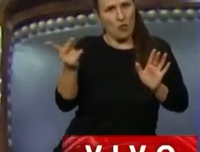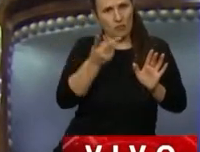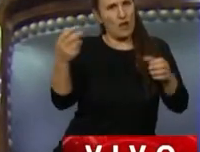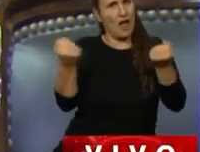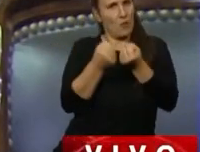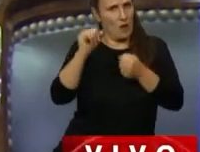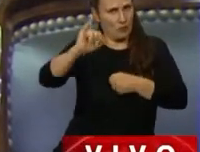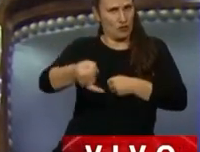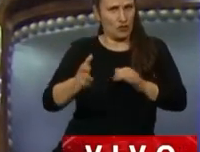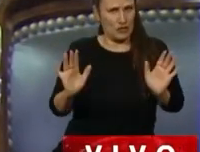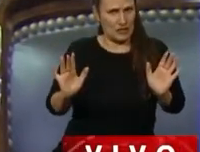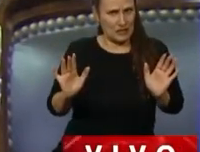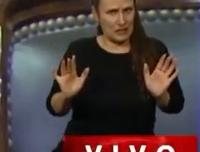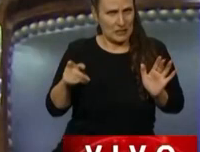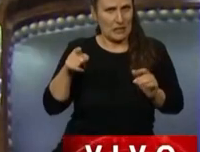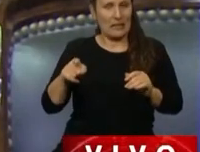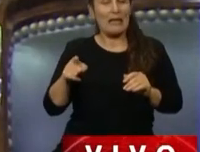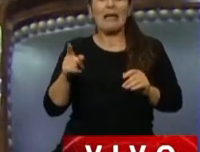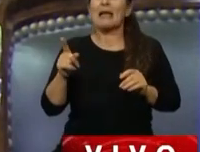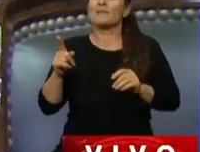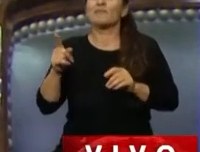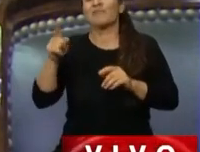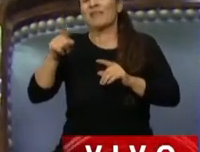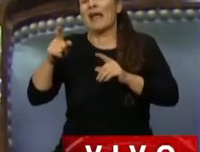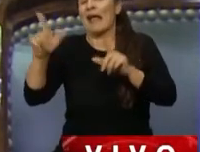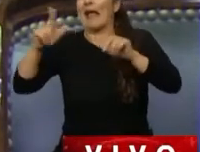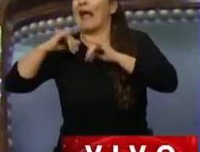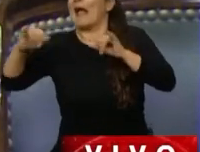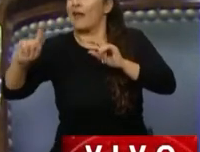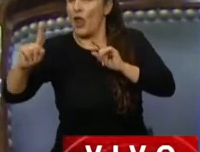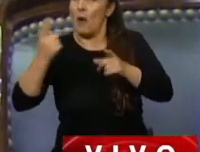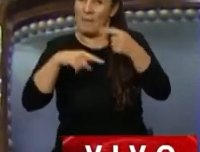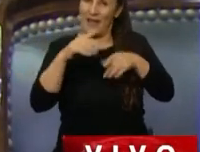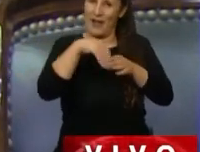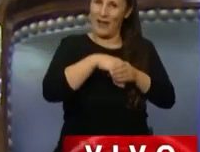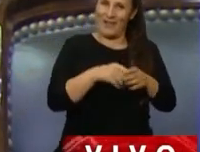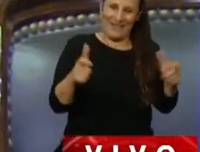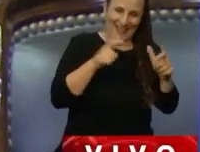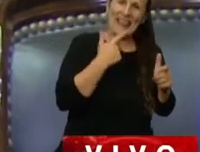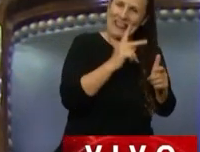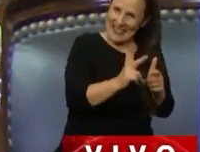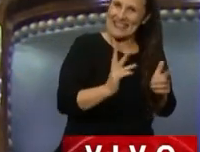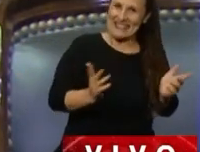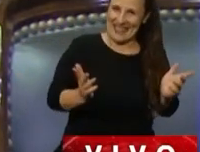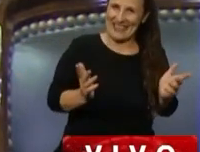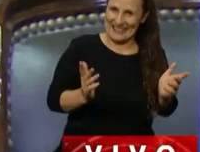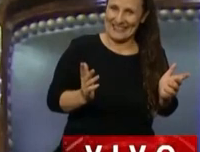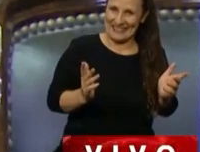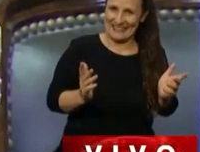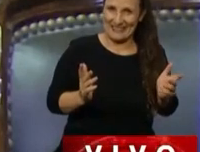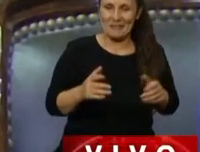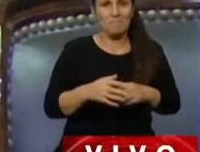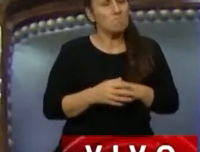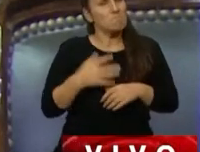no se atrevan a decirlas públicamente, en privado lo dicen. Pero esta cuestión de